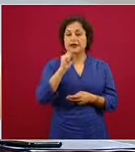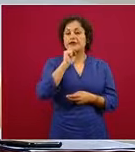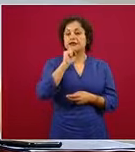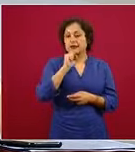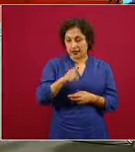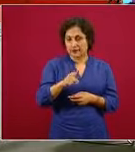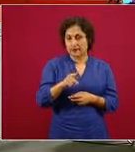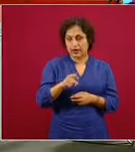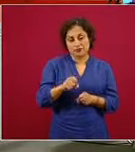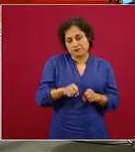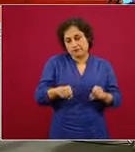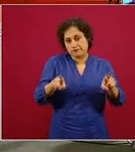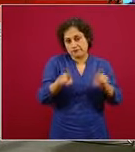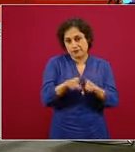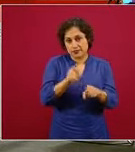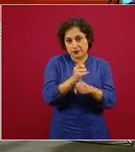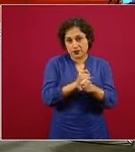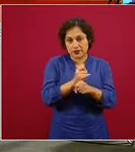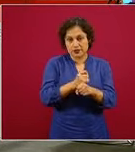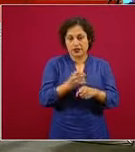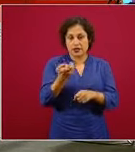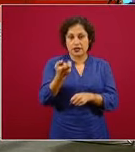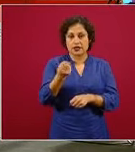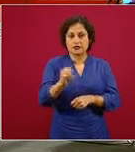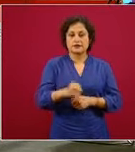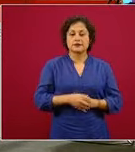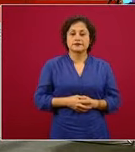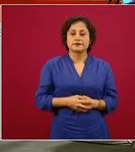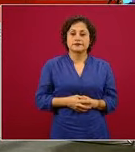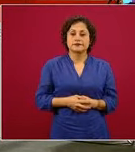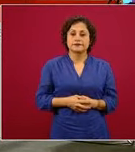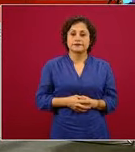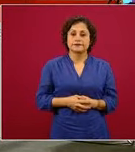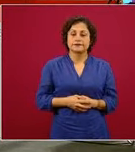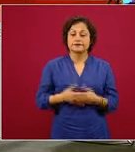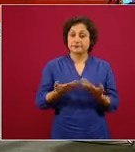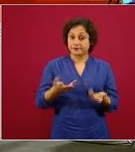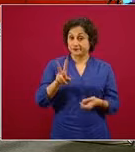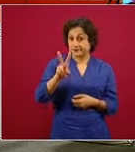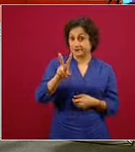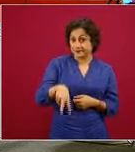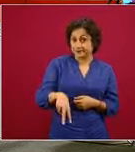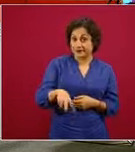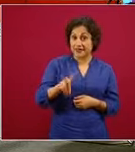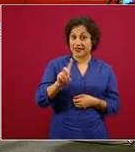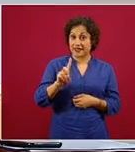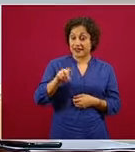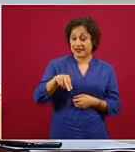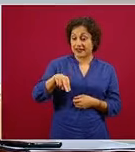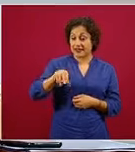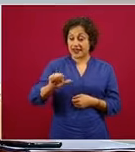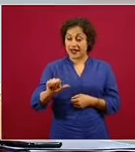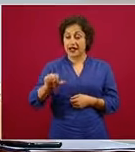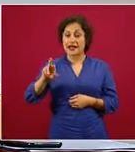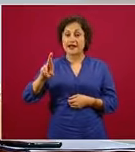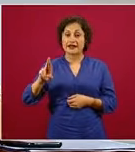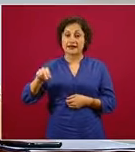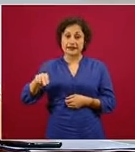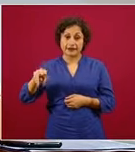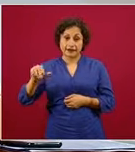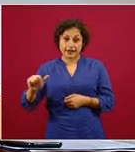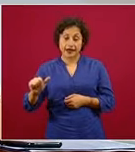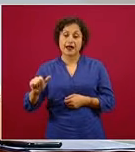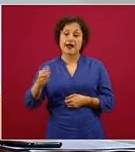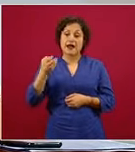también son de esta línea. Trabajar con el DNA o con el RNA, o sea, con los ácidos nucleicos,